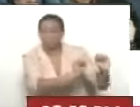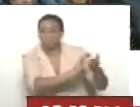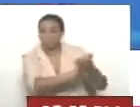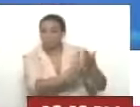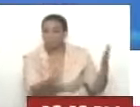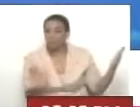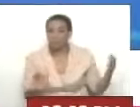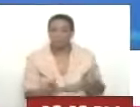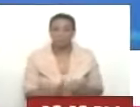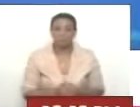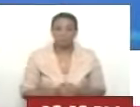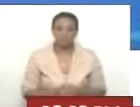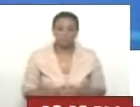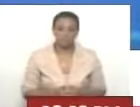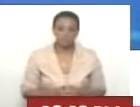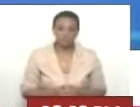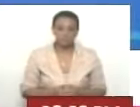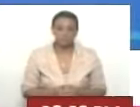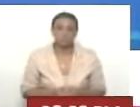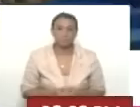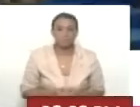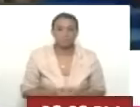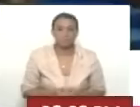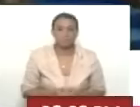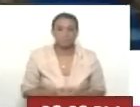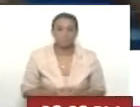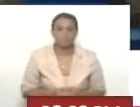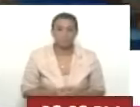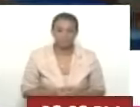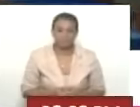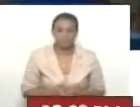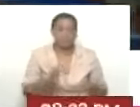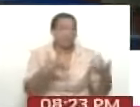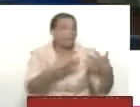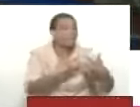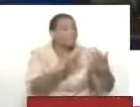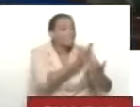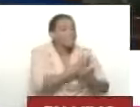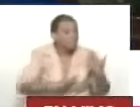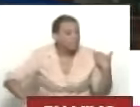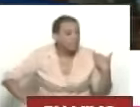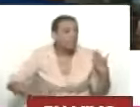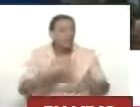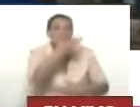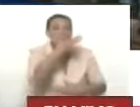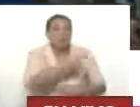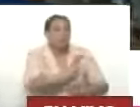don't one. Very simple, very simple.